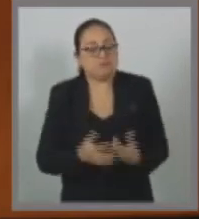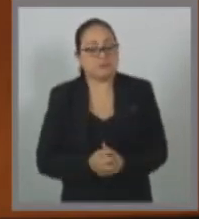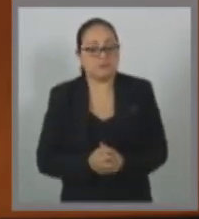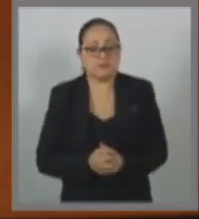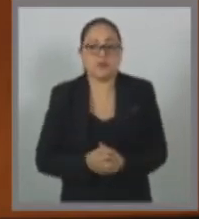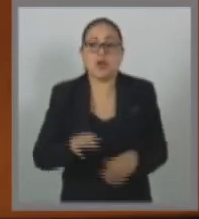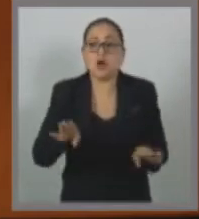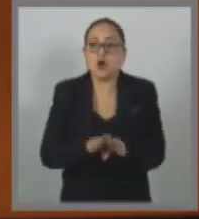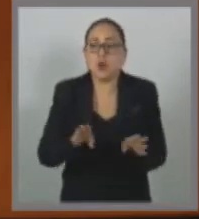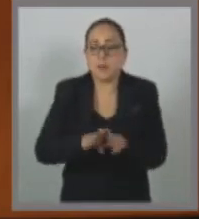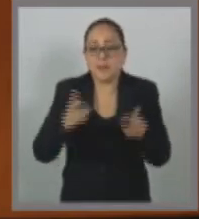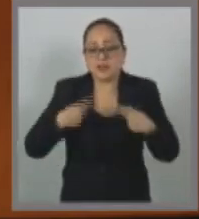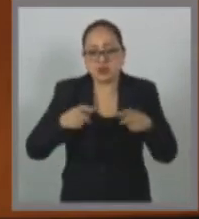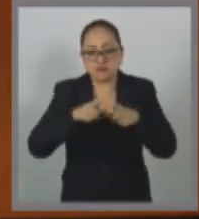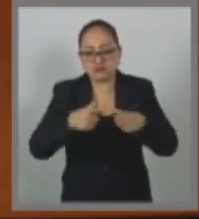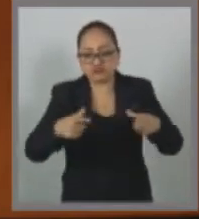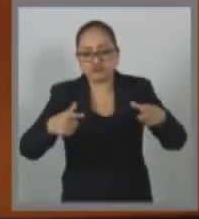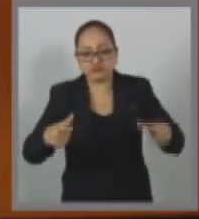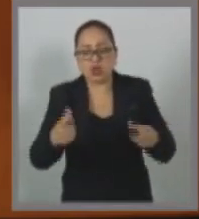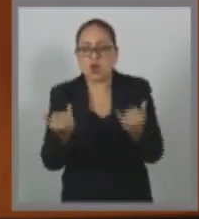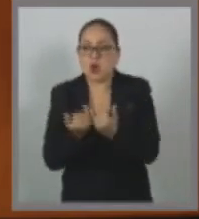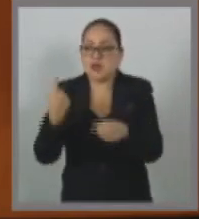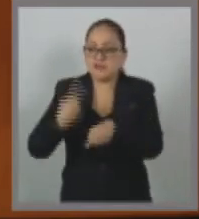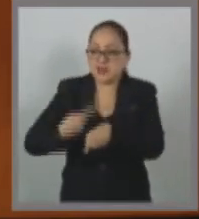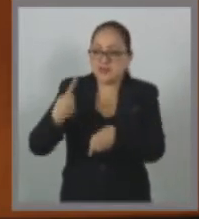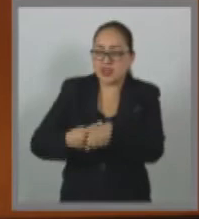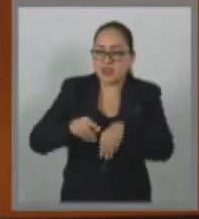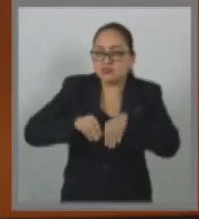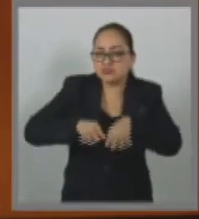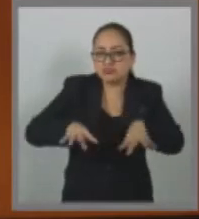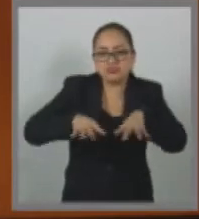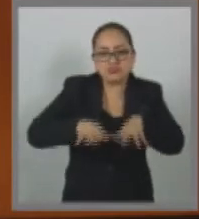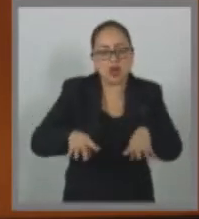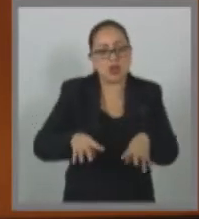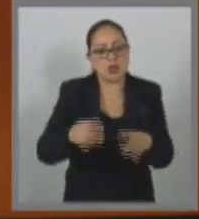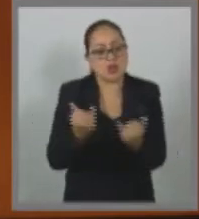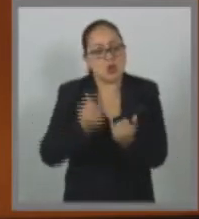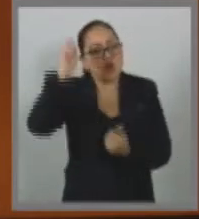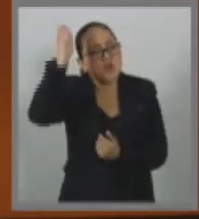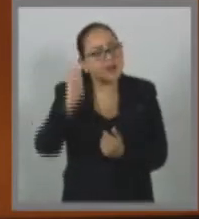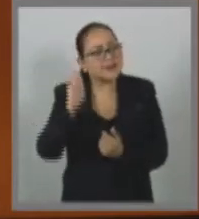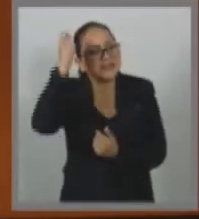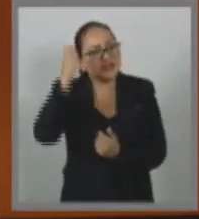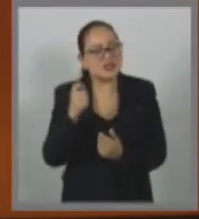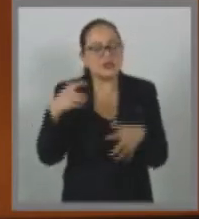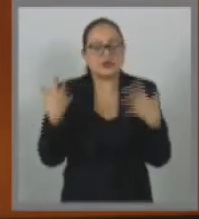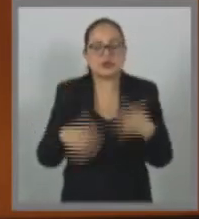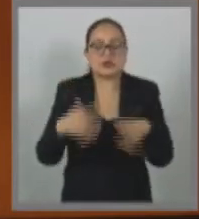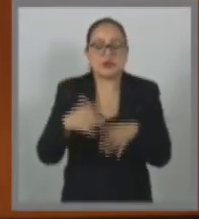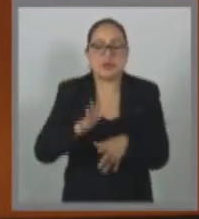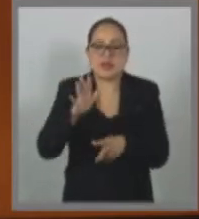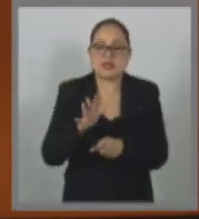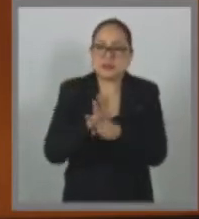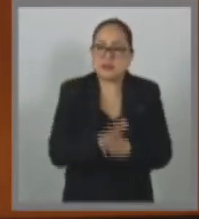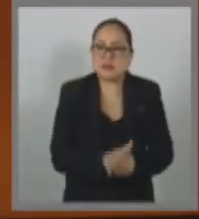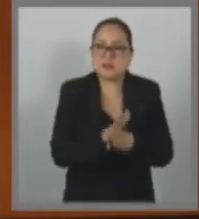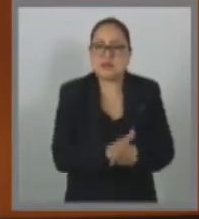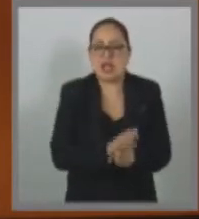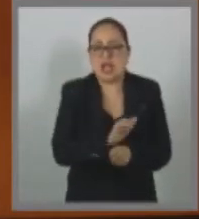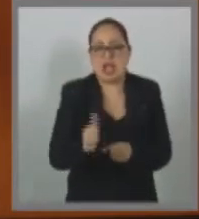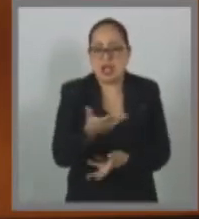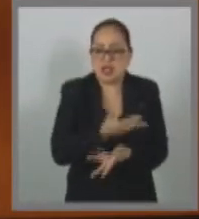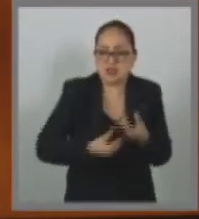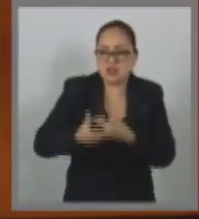y epidemiológicas, aunado a los costos de las jubilaciones y pensiones, ejercieron fuertes presiones financieras a la operación